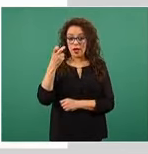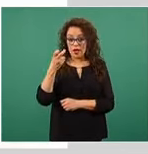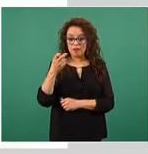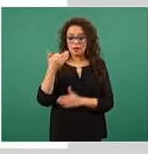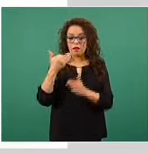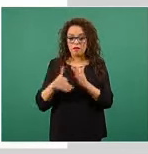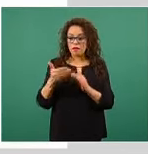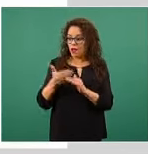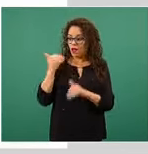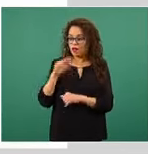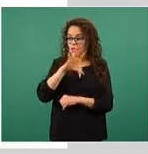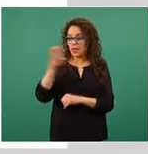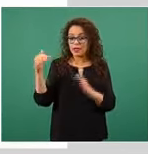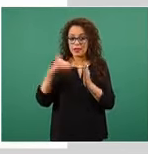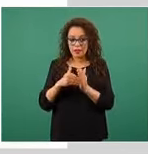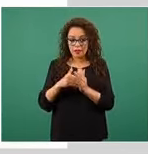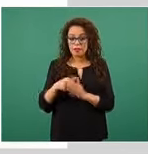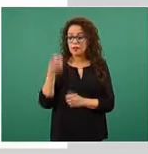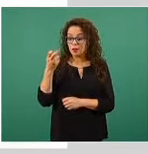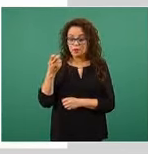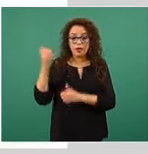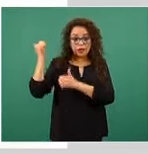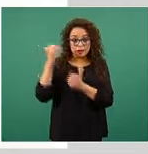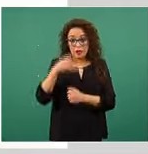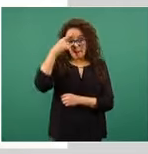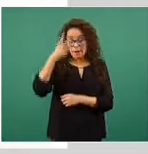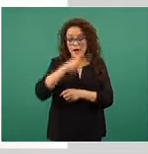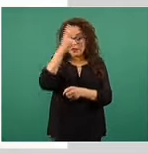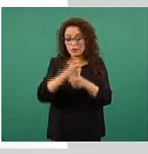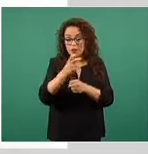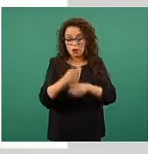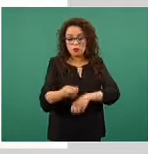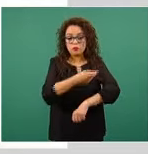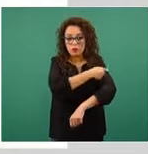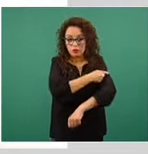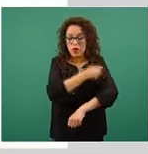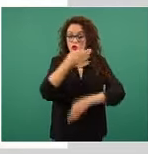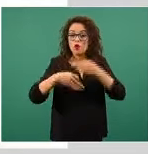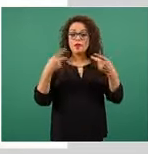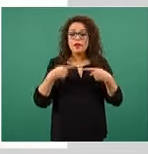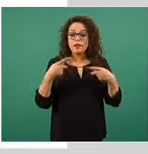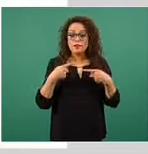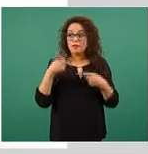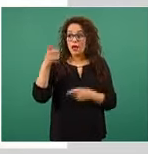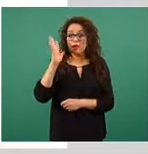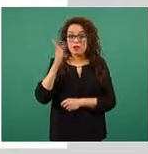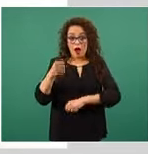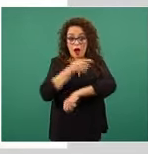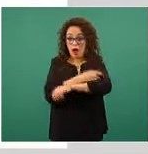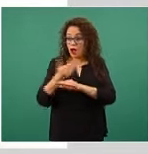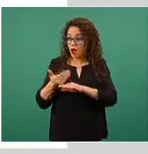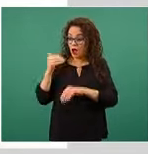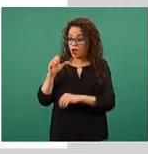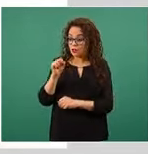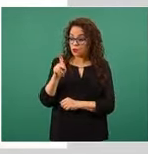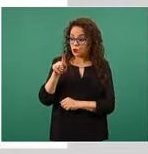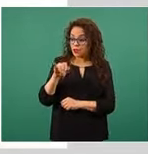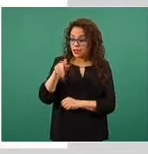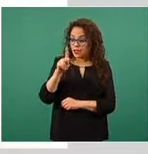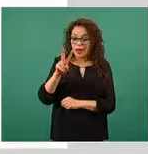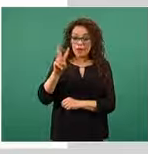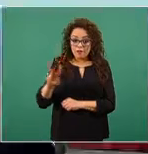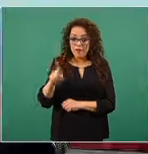500.000 que ya se pusieron. Esta es la segunda dosis. Todas aquellas personas que les tocó vacuna Sputnik V, sepan que